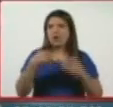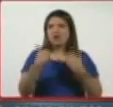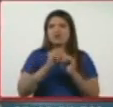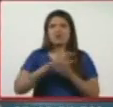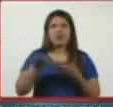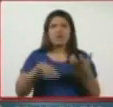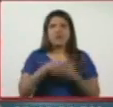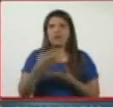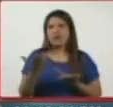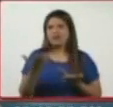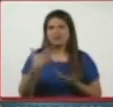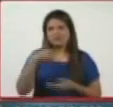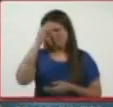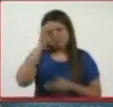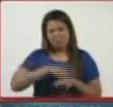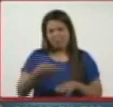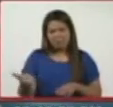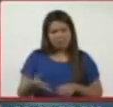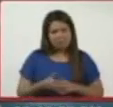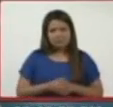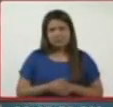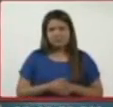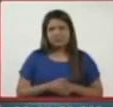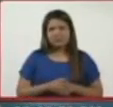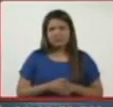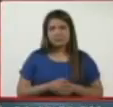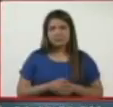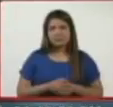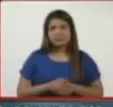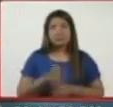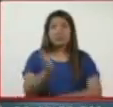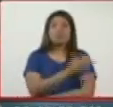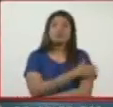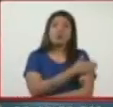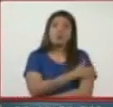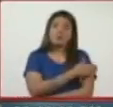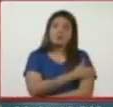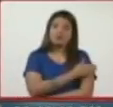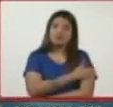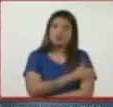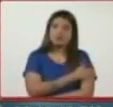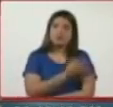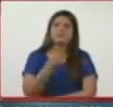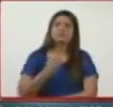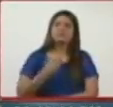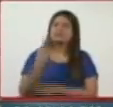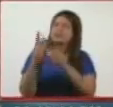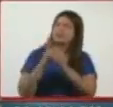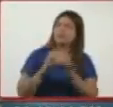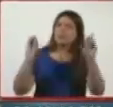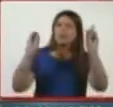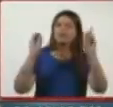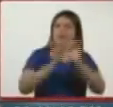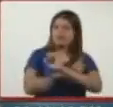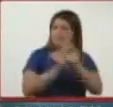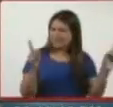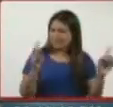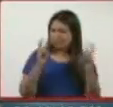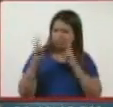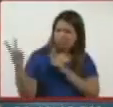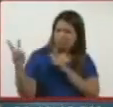sin sentido por parte de una oposición que se autodenomina democrática, pero que sus